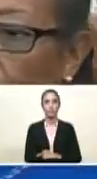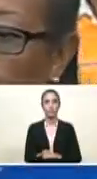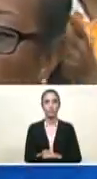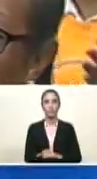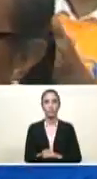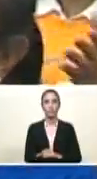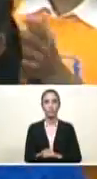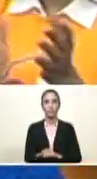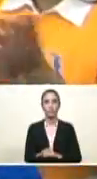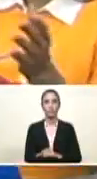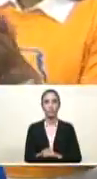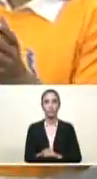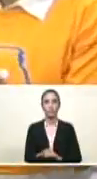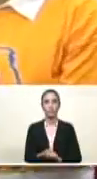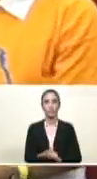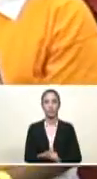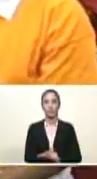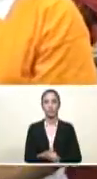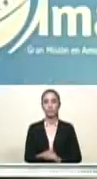camarada.